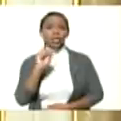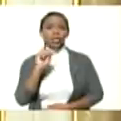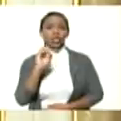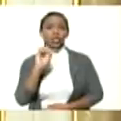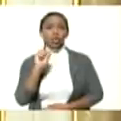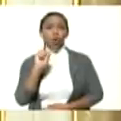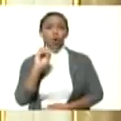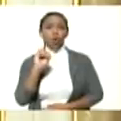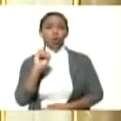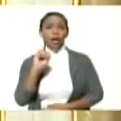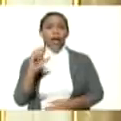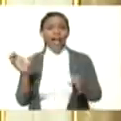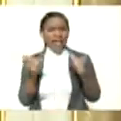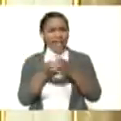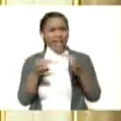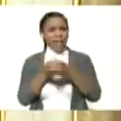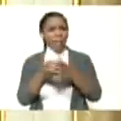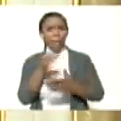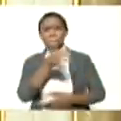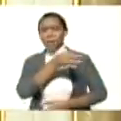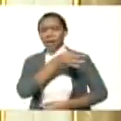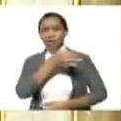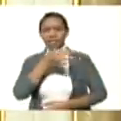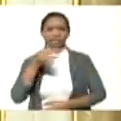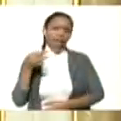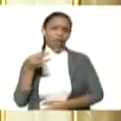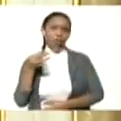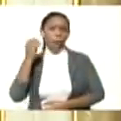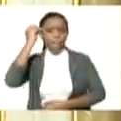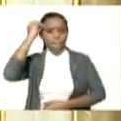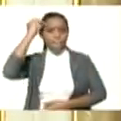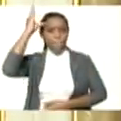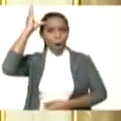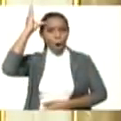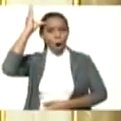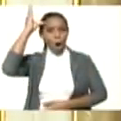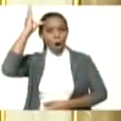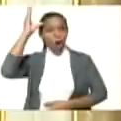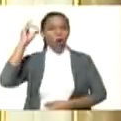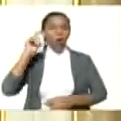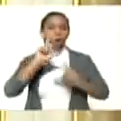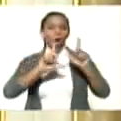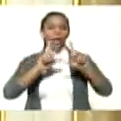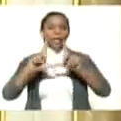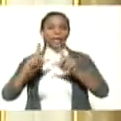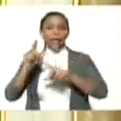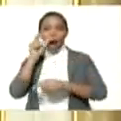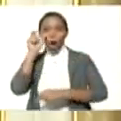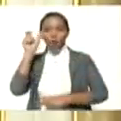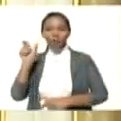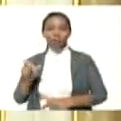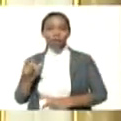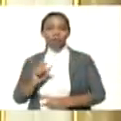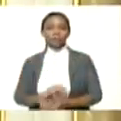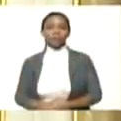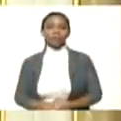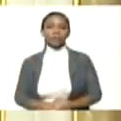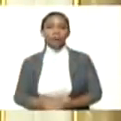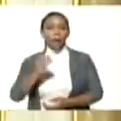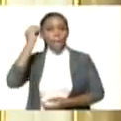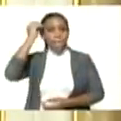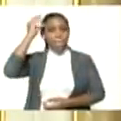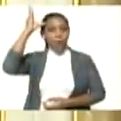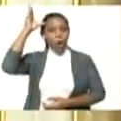fue un equipo perfecto. La capacidad logística y la audacia de Eliezer Otaiza y la